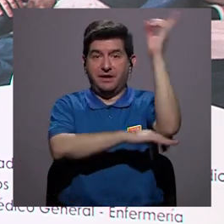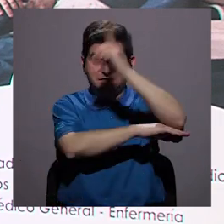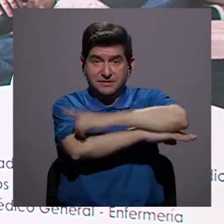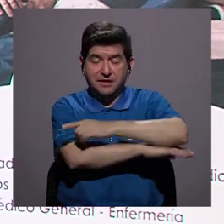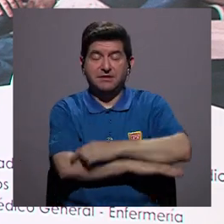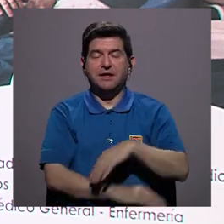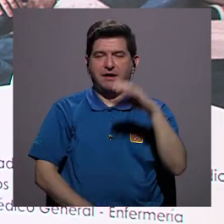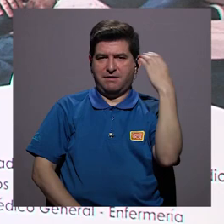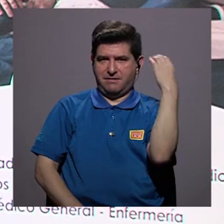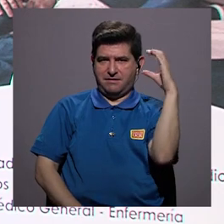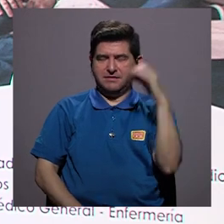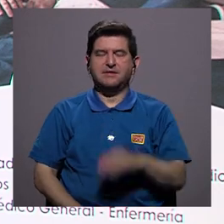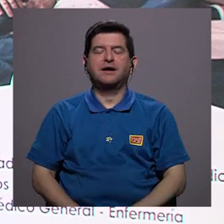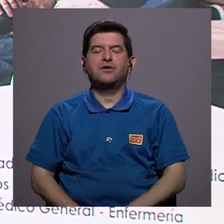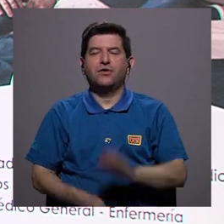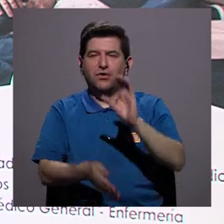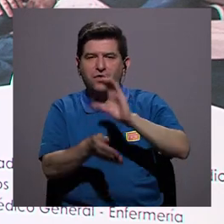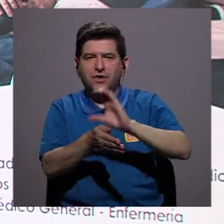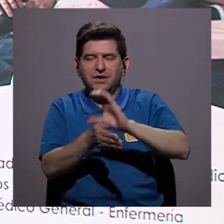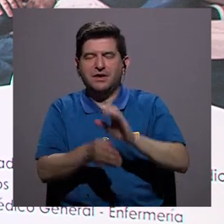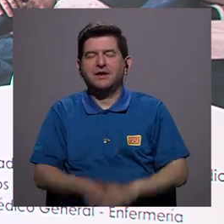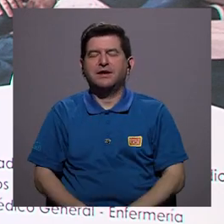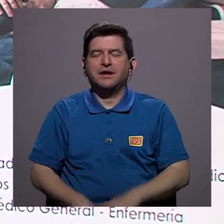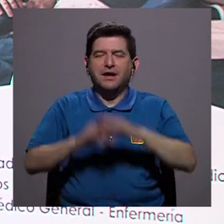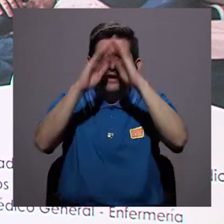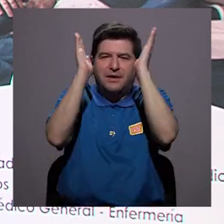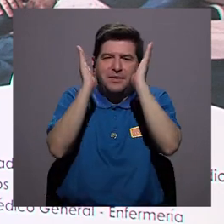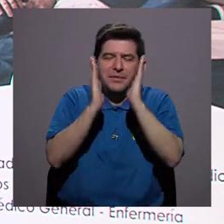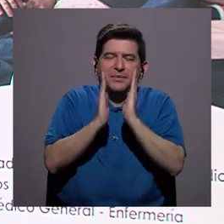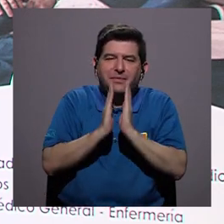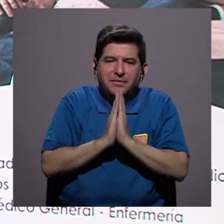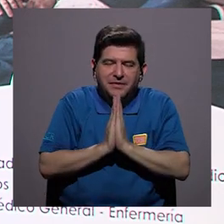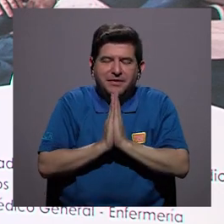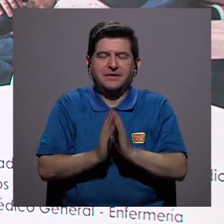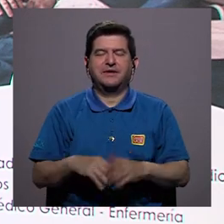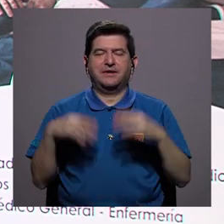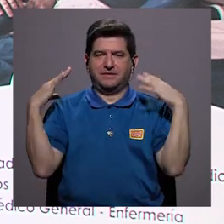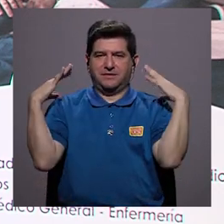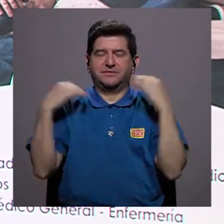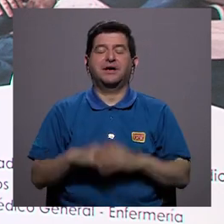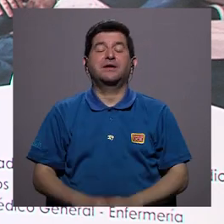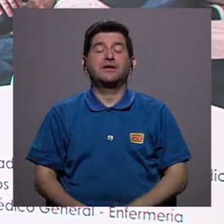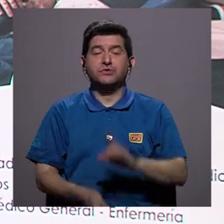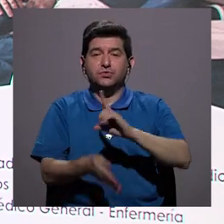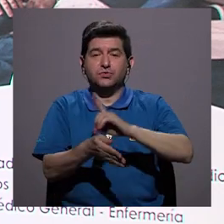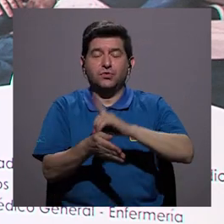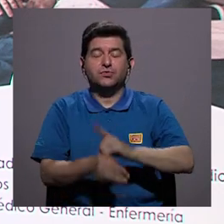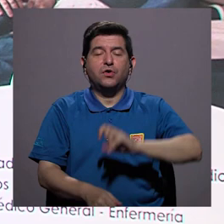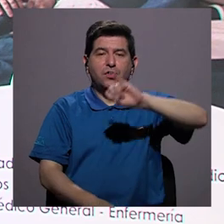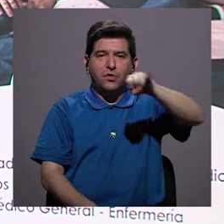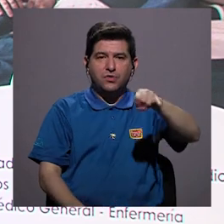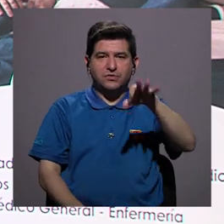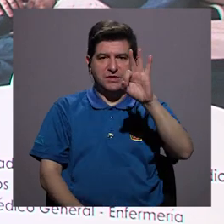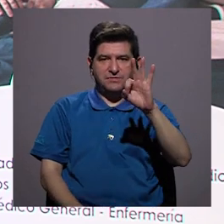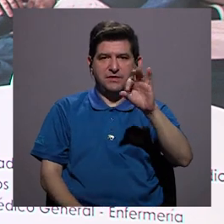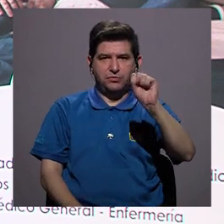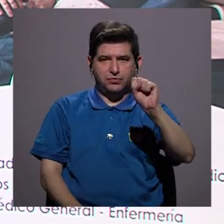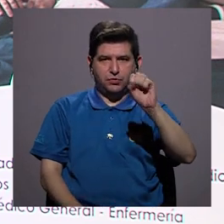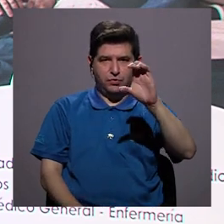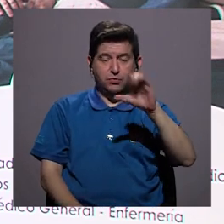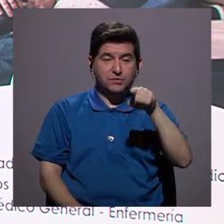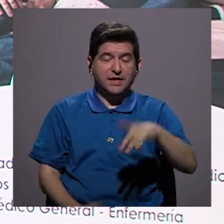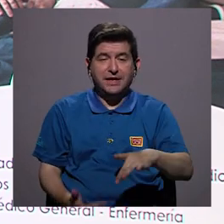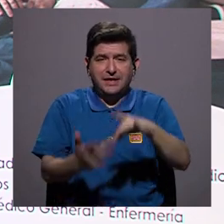día de hoy nos encontramos en Cartago, en la Clínica Señora de Los Ángeles, con el doctor José Fabio Soto Cruz, que tendremos como